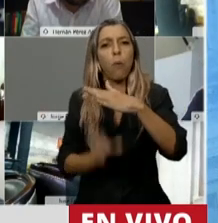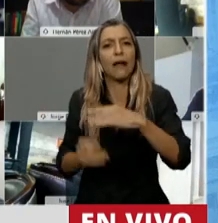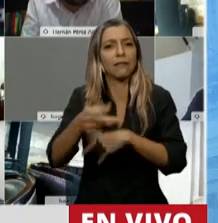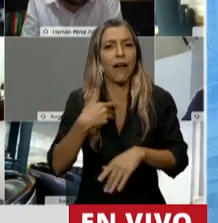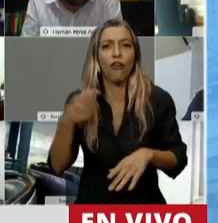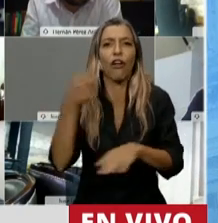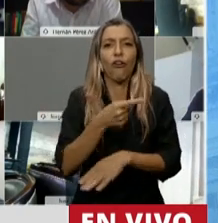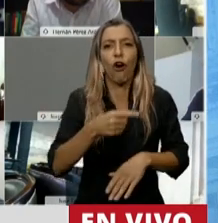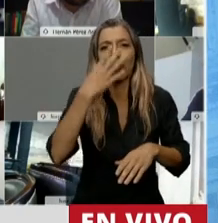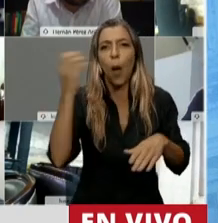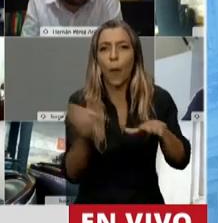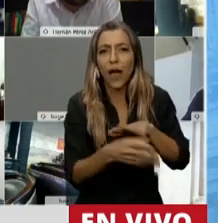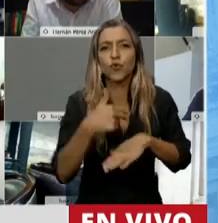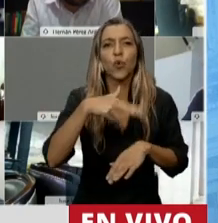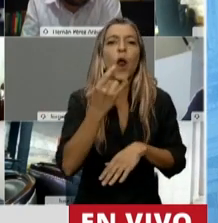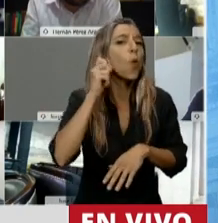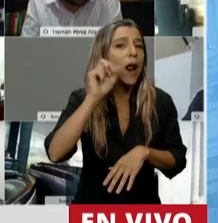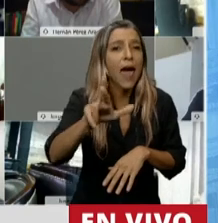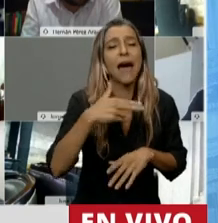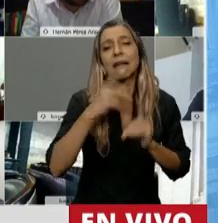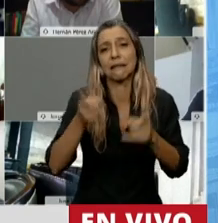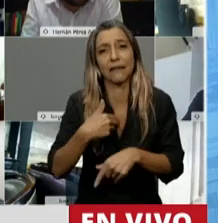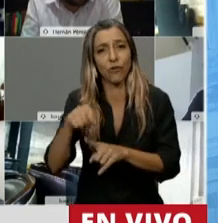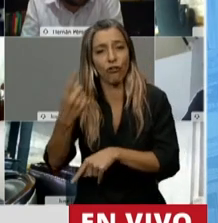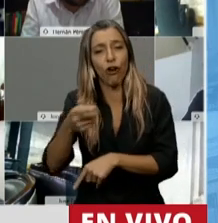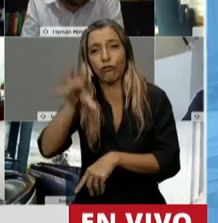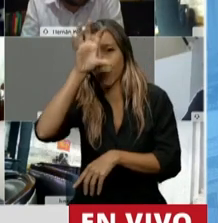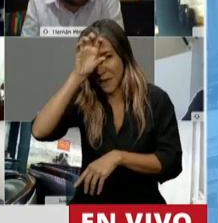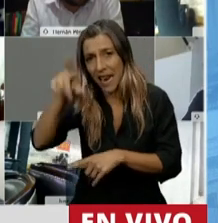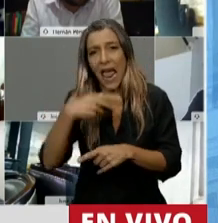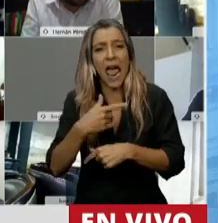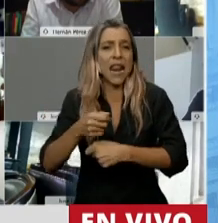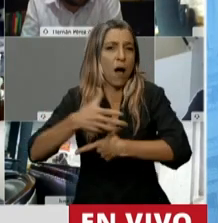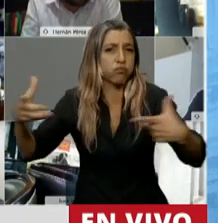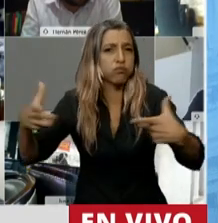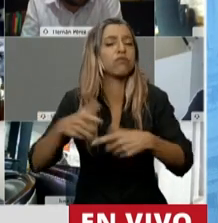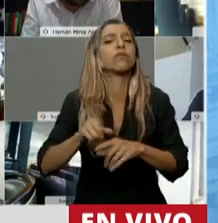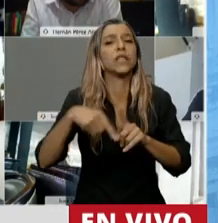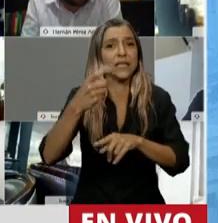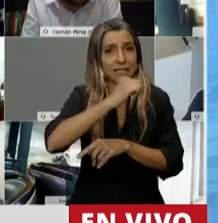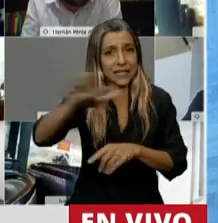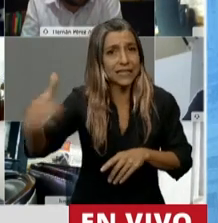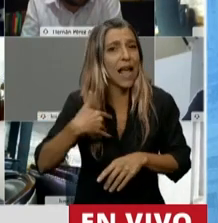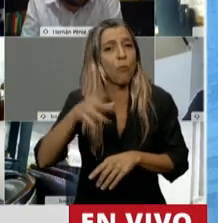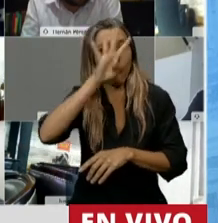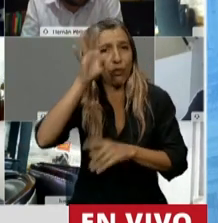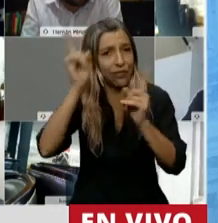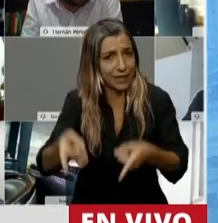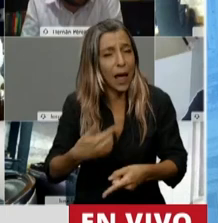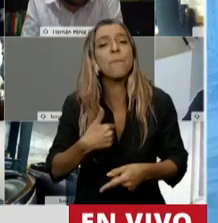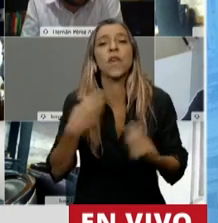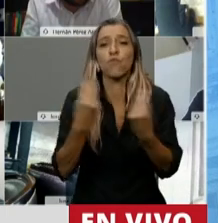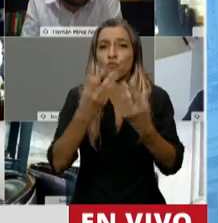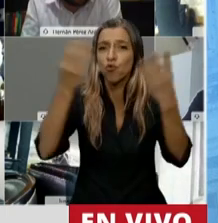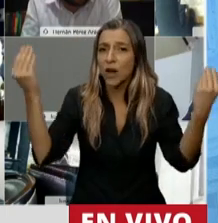las asambleas en contra de la megaminería, las movilizaciones, los pueblos campesinos indígenas luchando para no ser expulsados